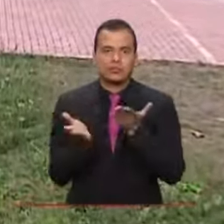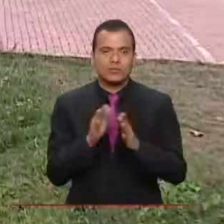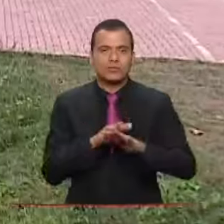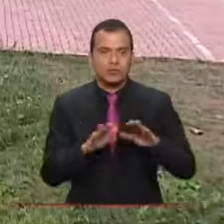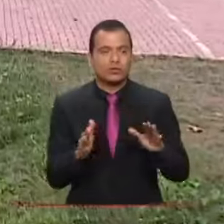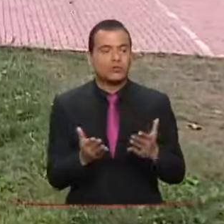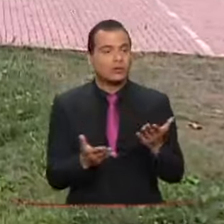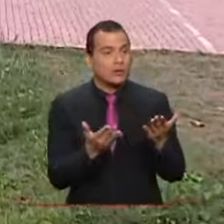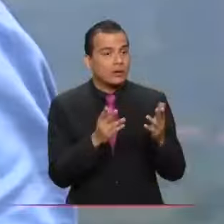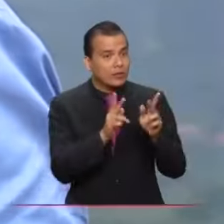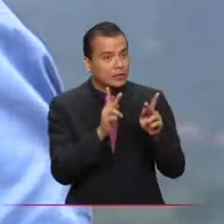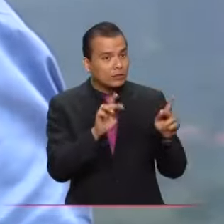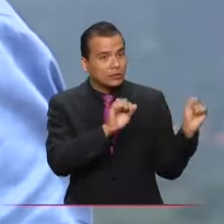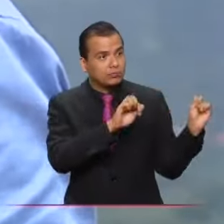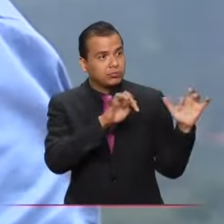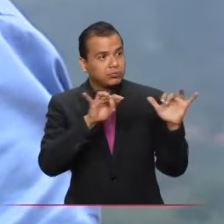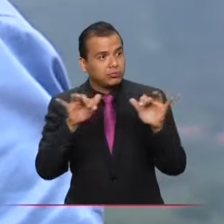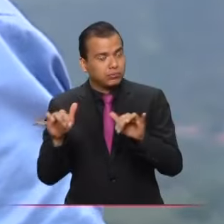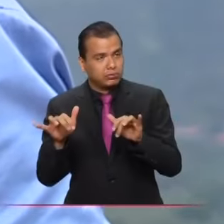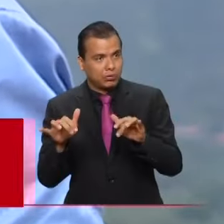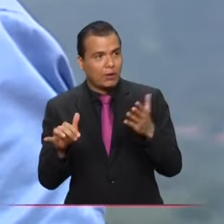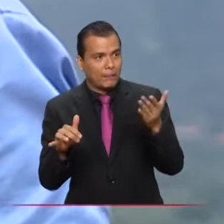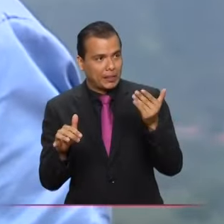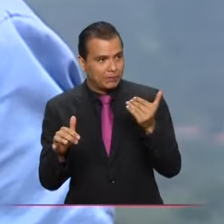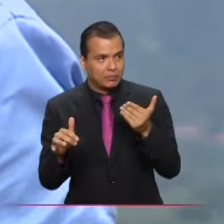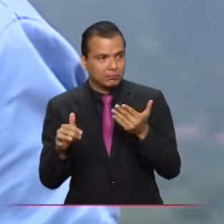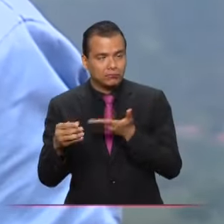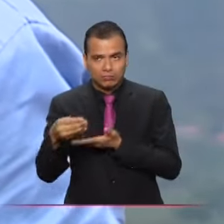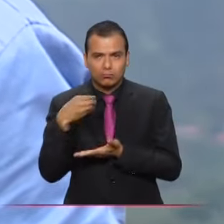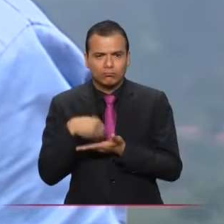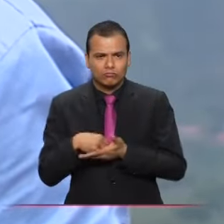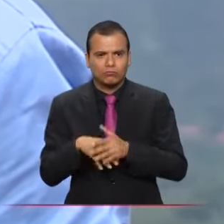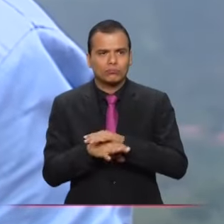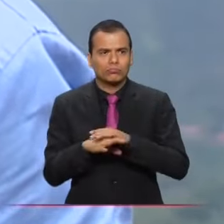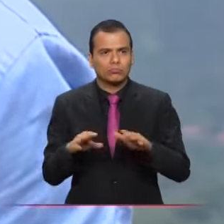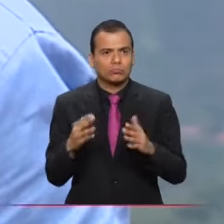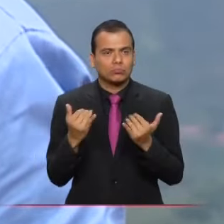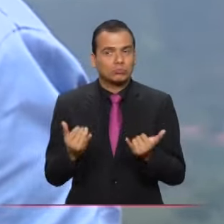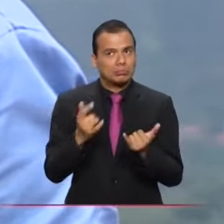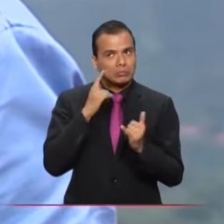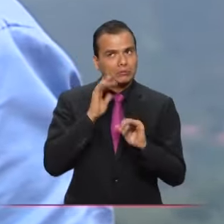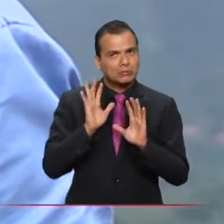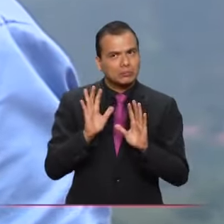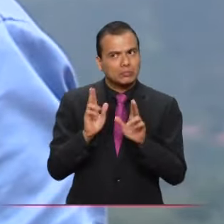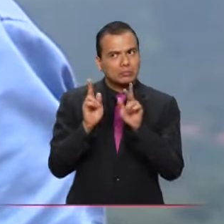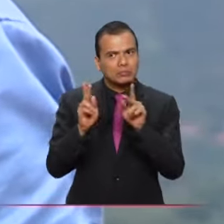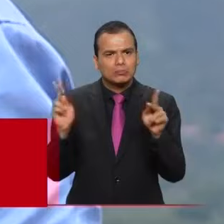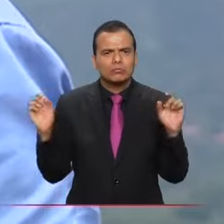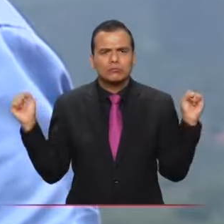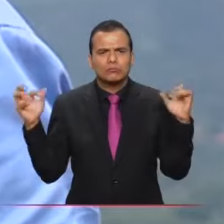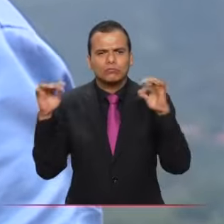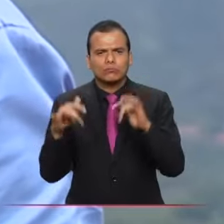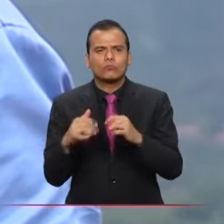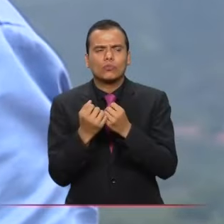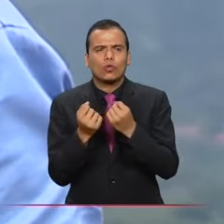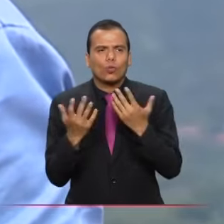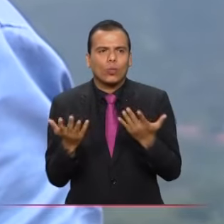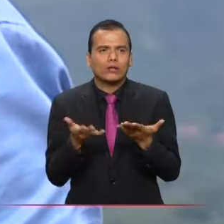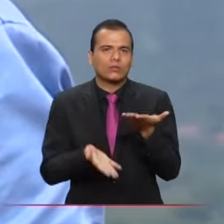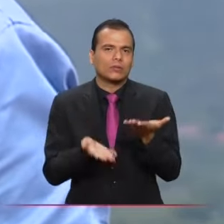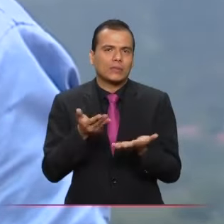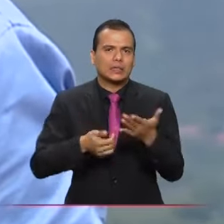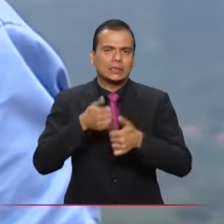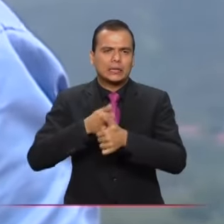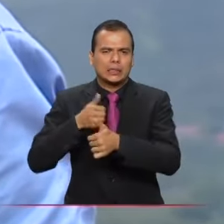unos costos mínimos, digamos, cubiertos por la taquillería. Estamos viendo cuál es la capacidad de carga. Tendríamos unos costos